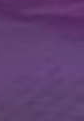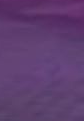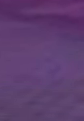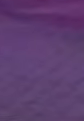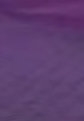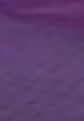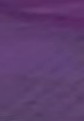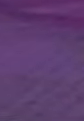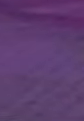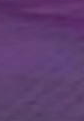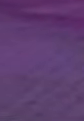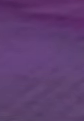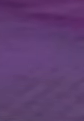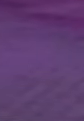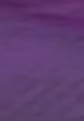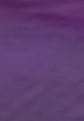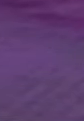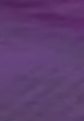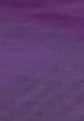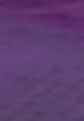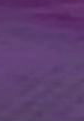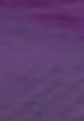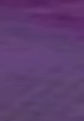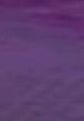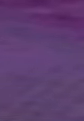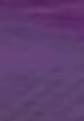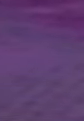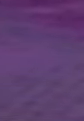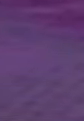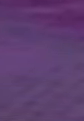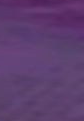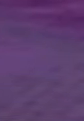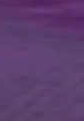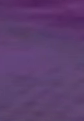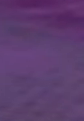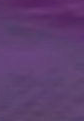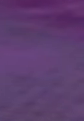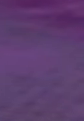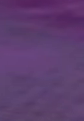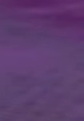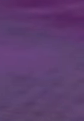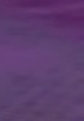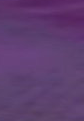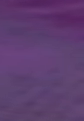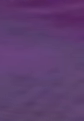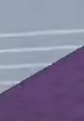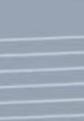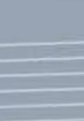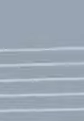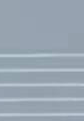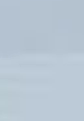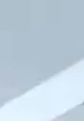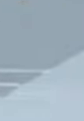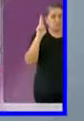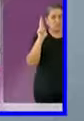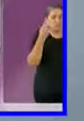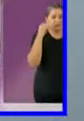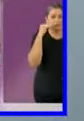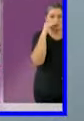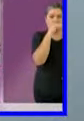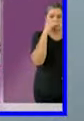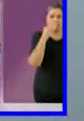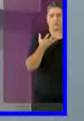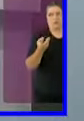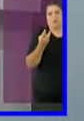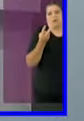tema, te comentaba la bolsa de tiempo, el reloj y también las preguntas. Ahora, el siguiente tema fueron pues también las acusaciones que hubieron